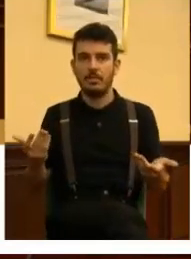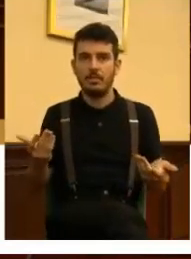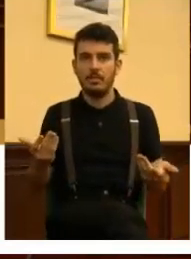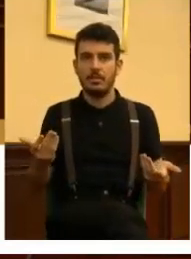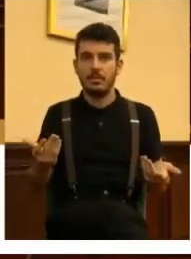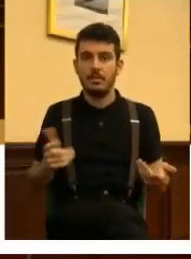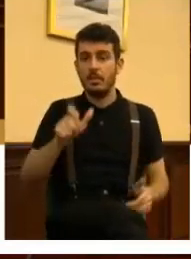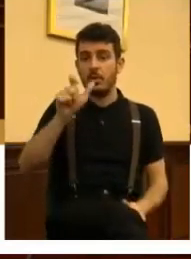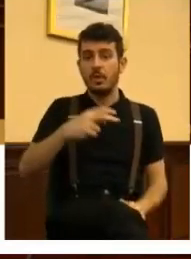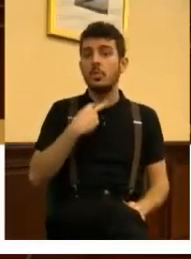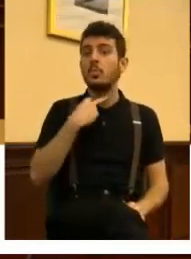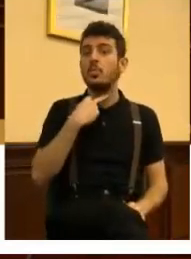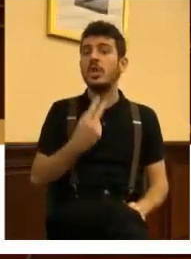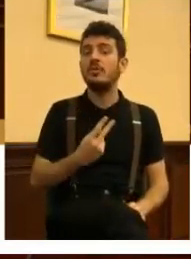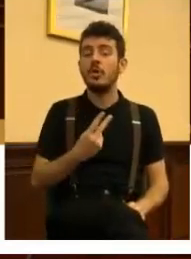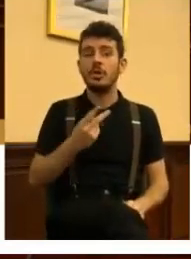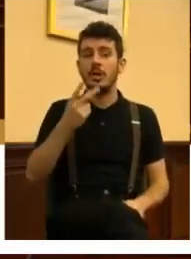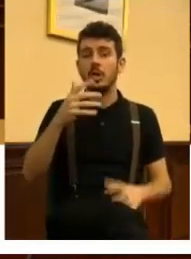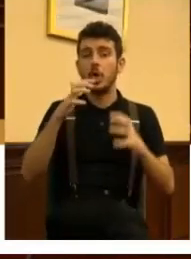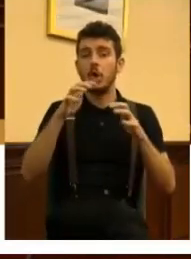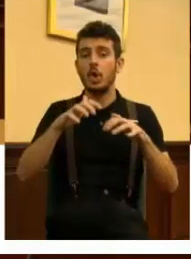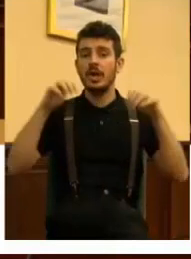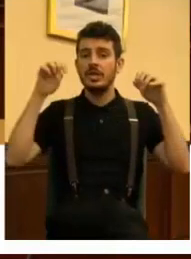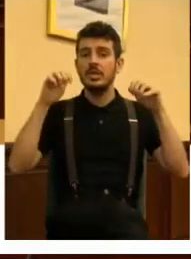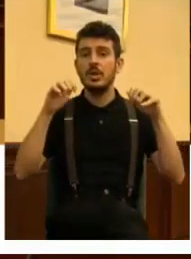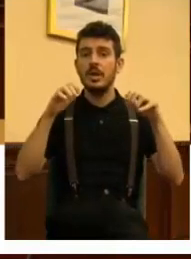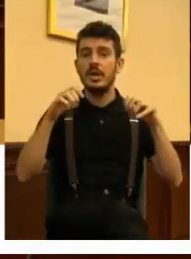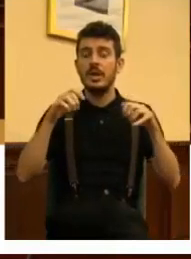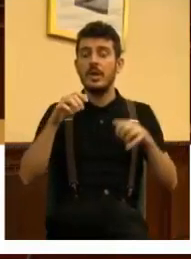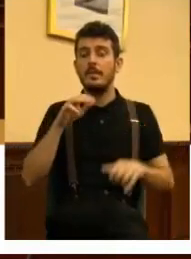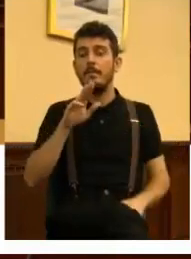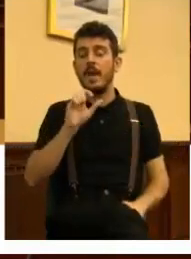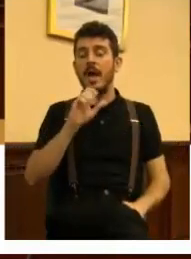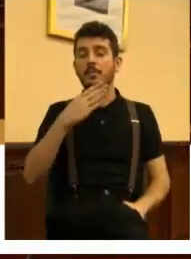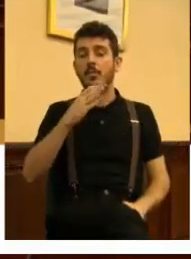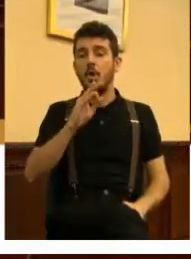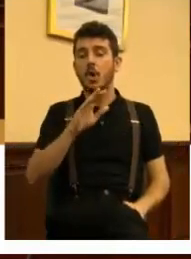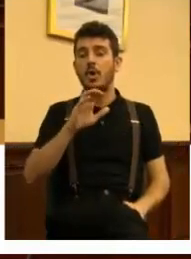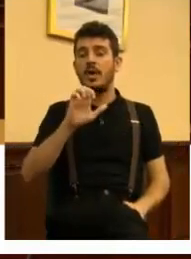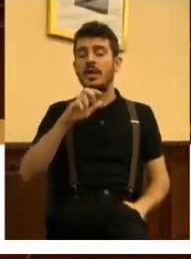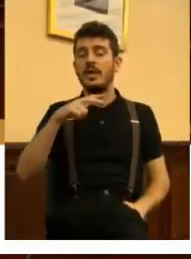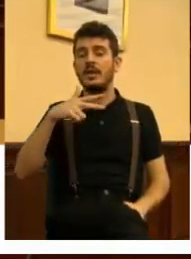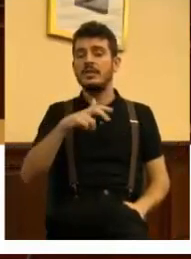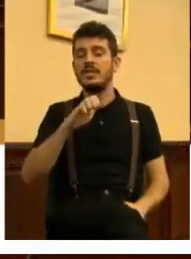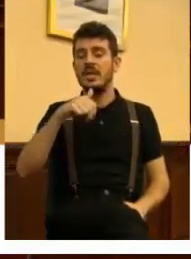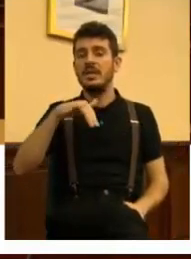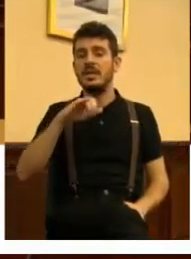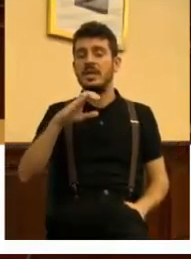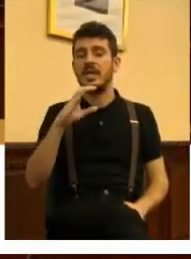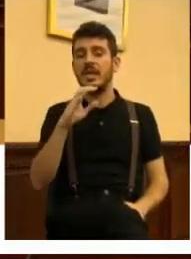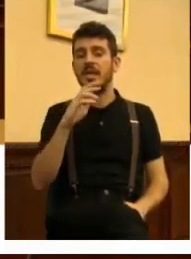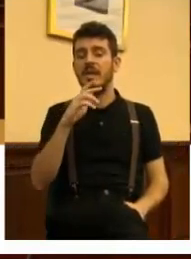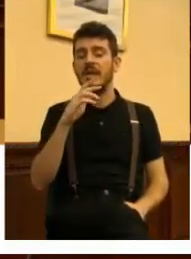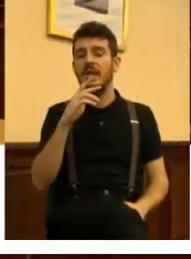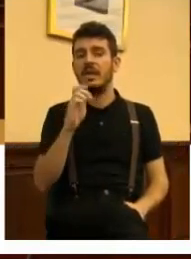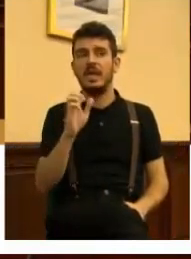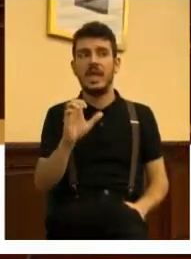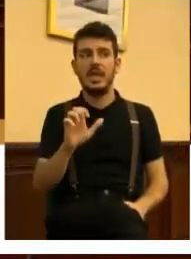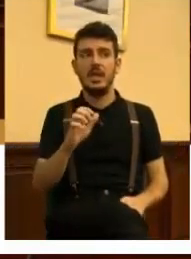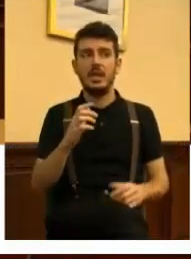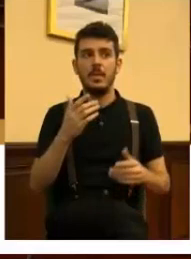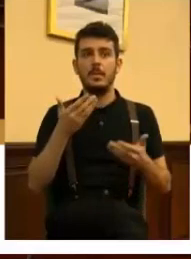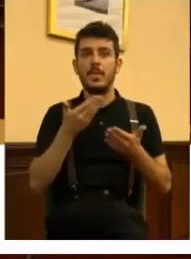El portavoz de Unidas Podemos en el Congreso, Pablo Echenique, ha pedido al Gobierno que adopte medidas especiales para ayudar al sector